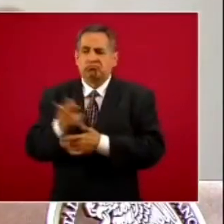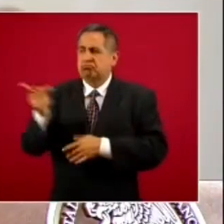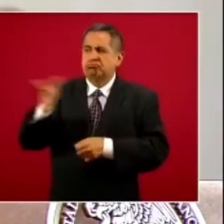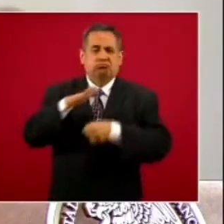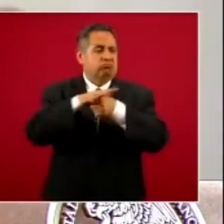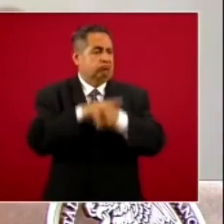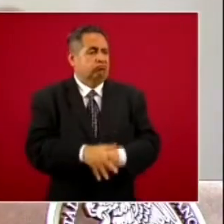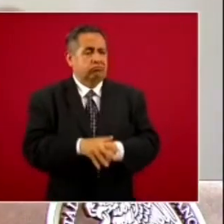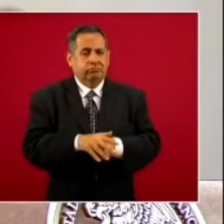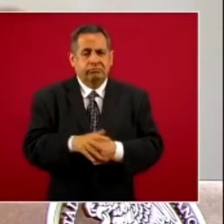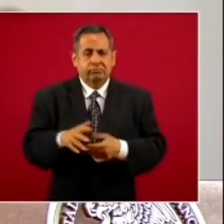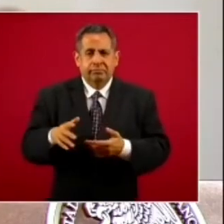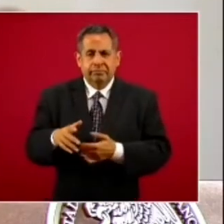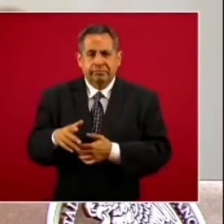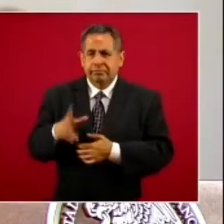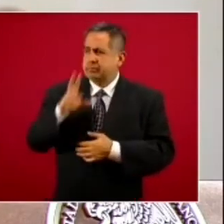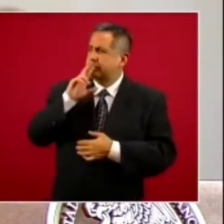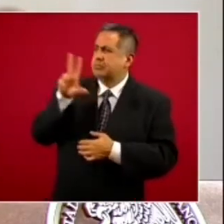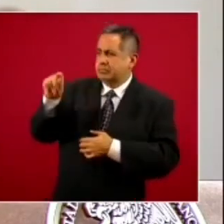represor,